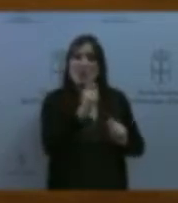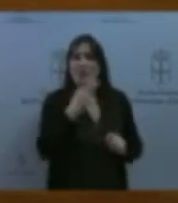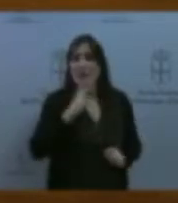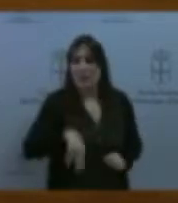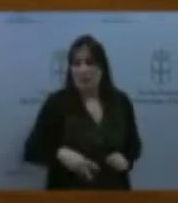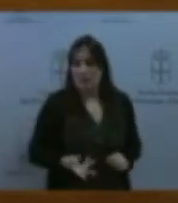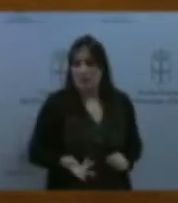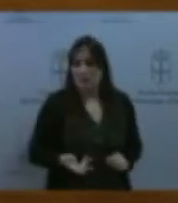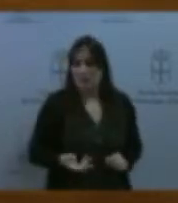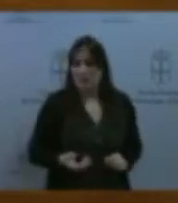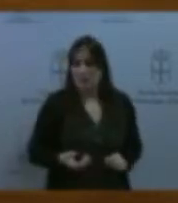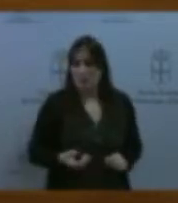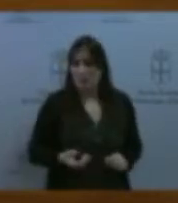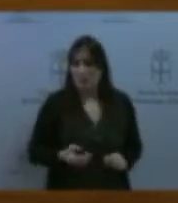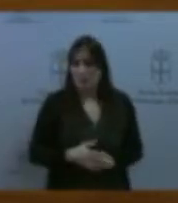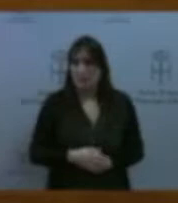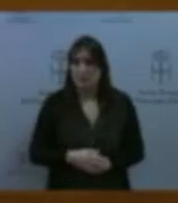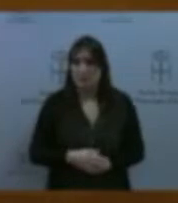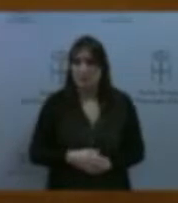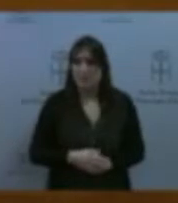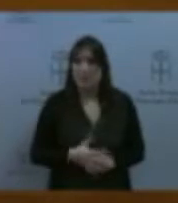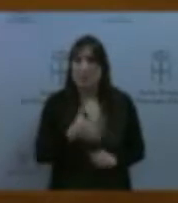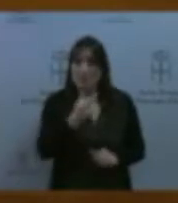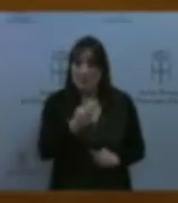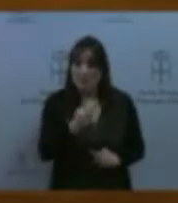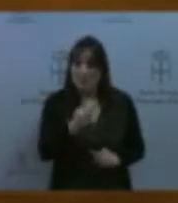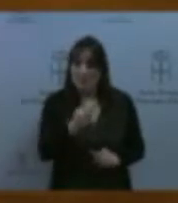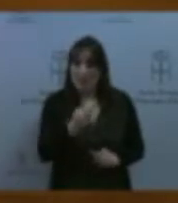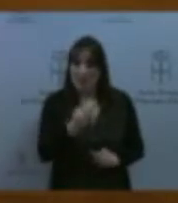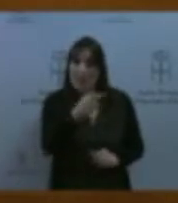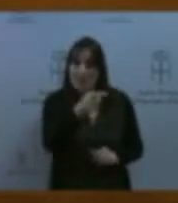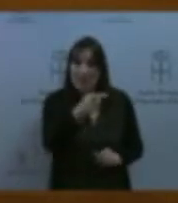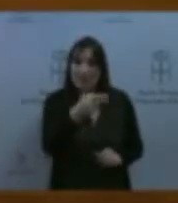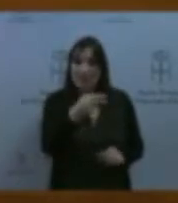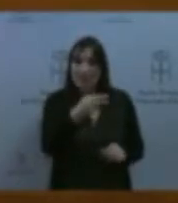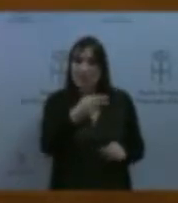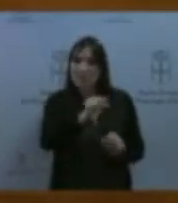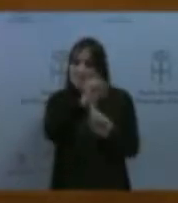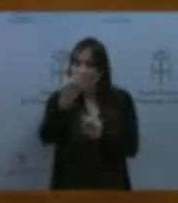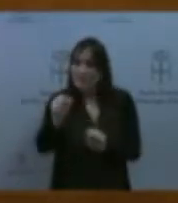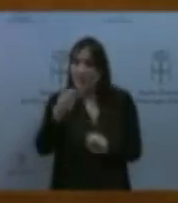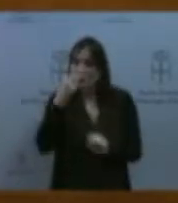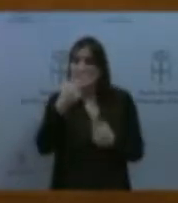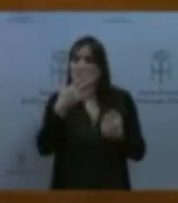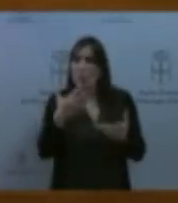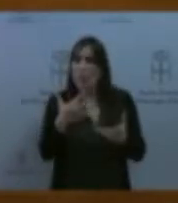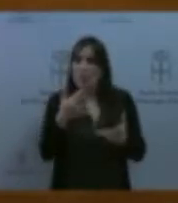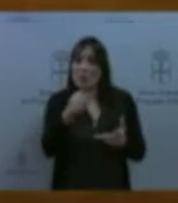en defensa de qué intereses y de quién, ante quién respondían y, sobre todo, y más importante, le